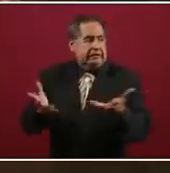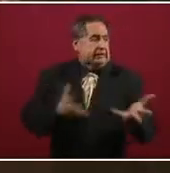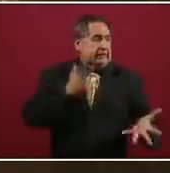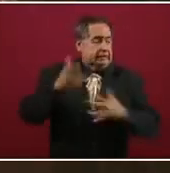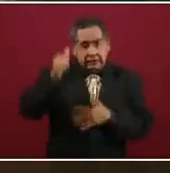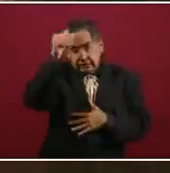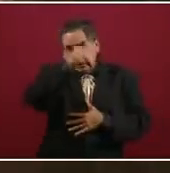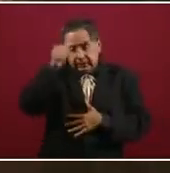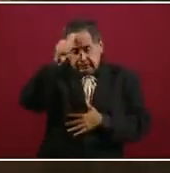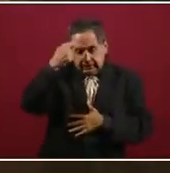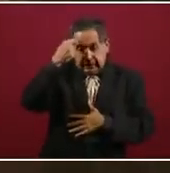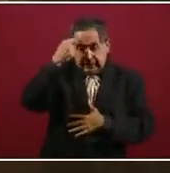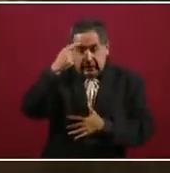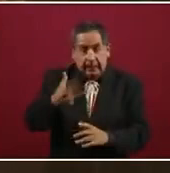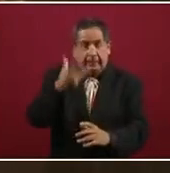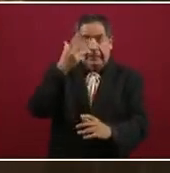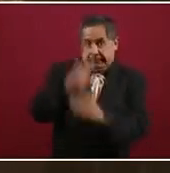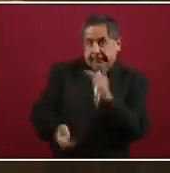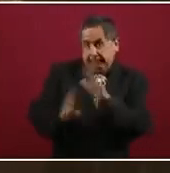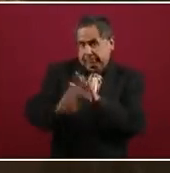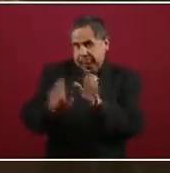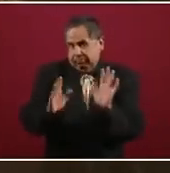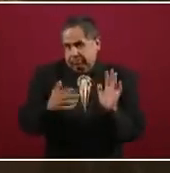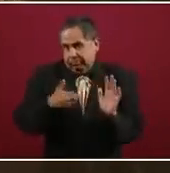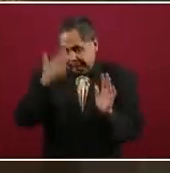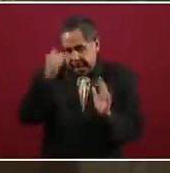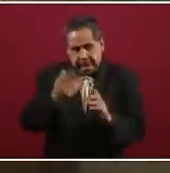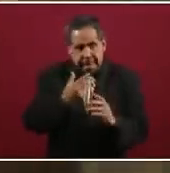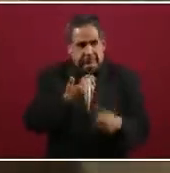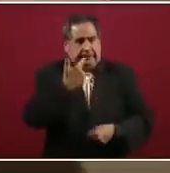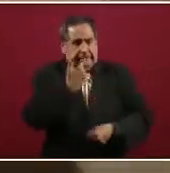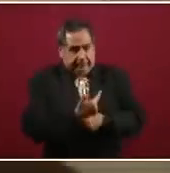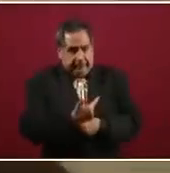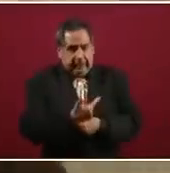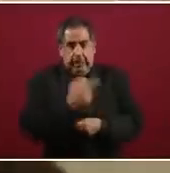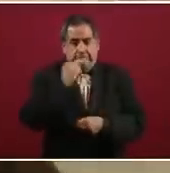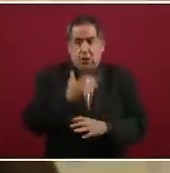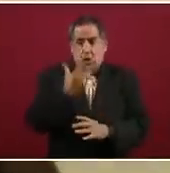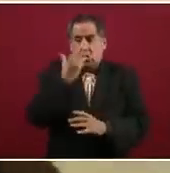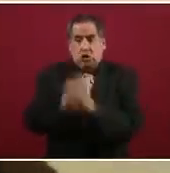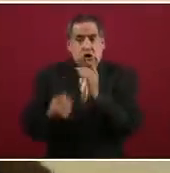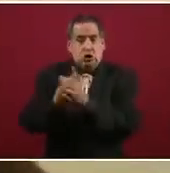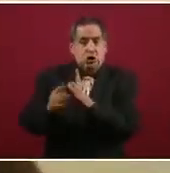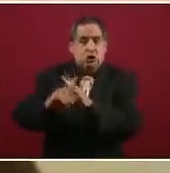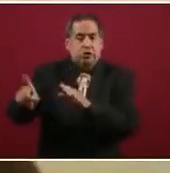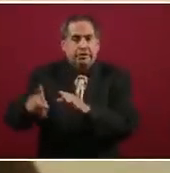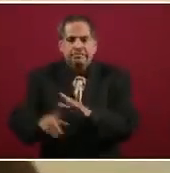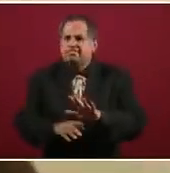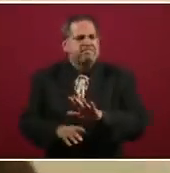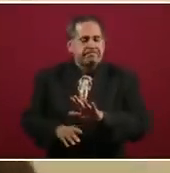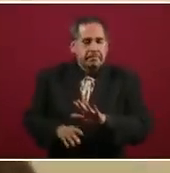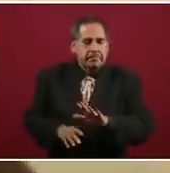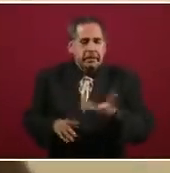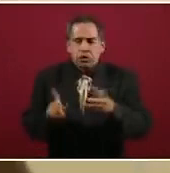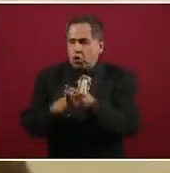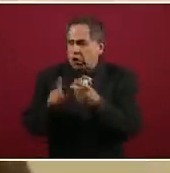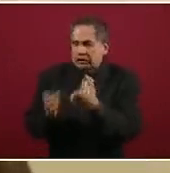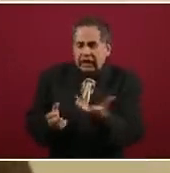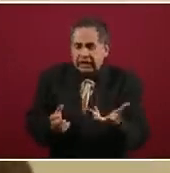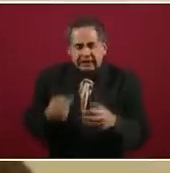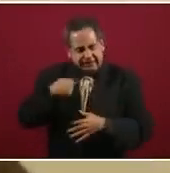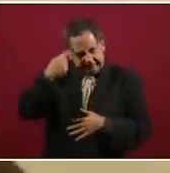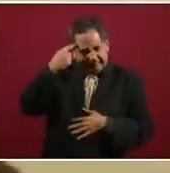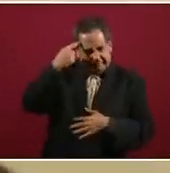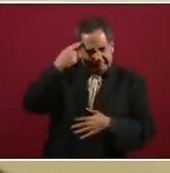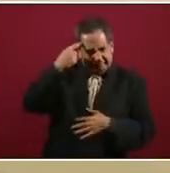en lugar de huir, que sería lo lógico, descubierta la conspiración y caídos sus principales miembros, su arsenal, en lugar de